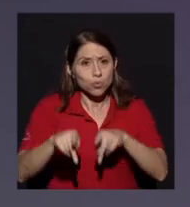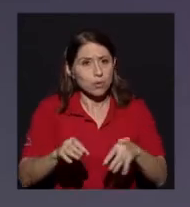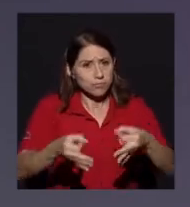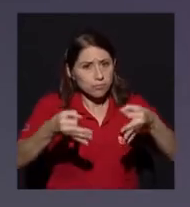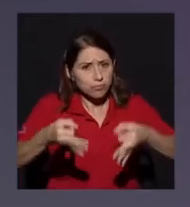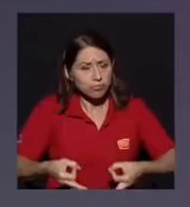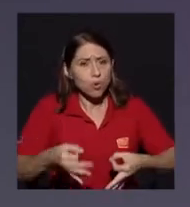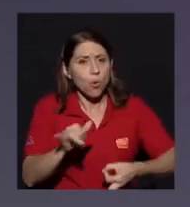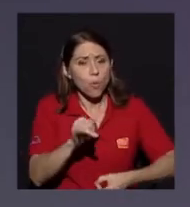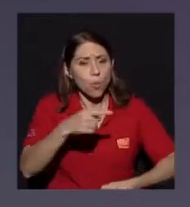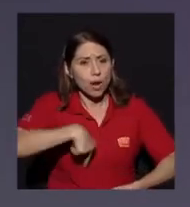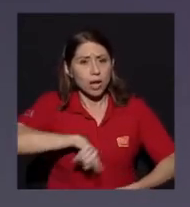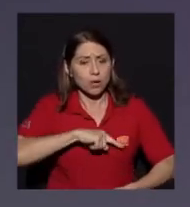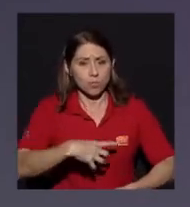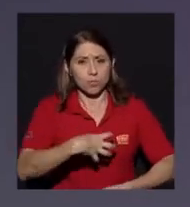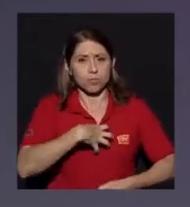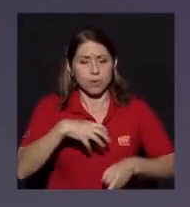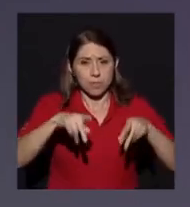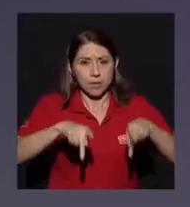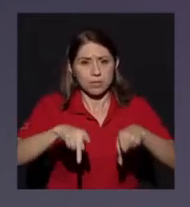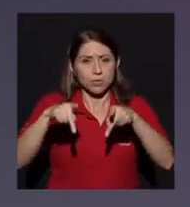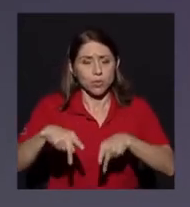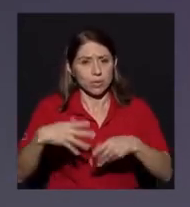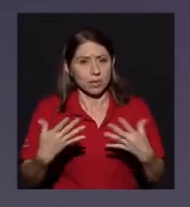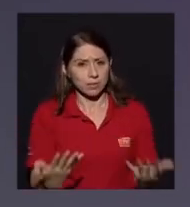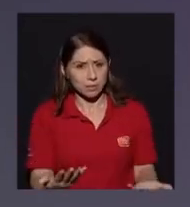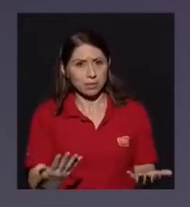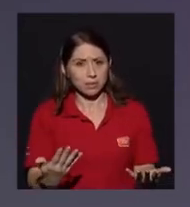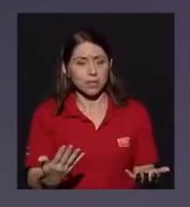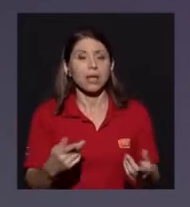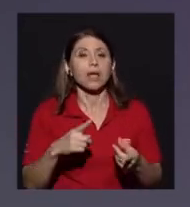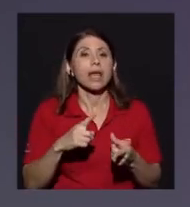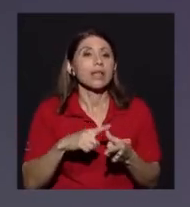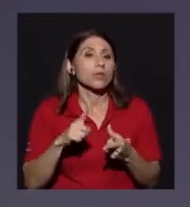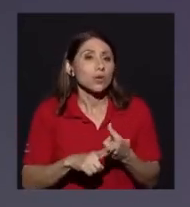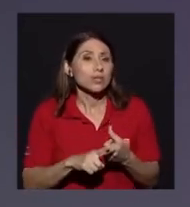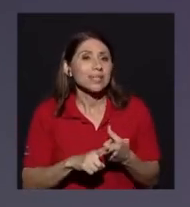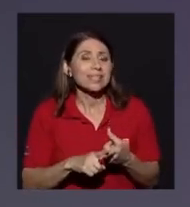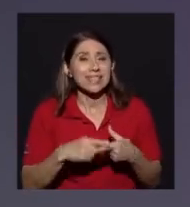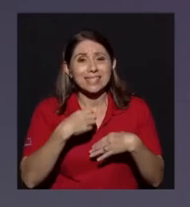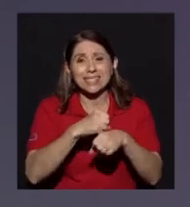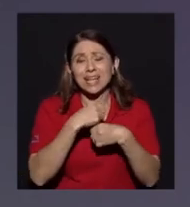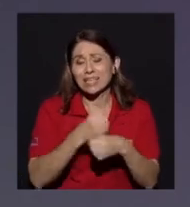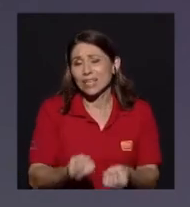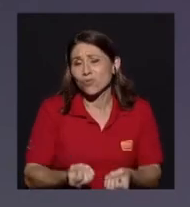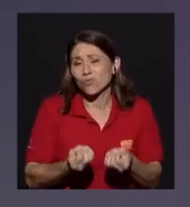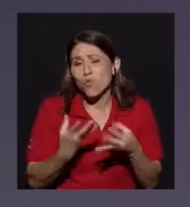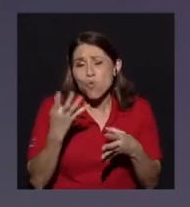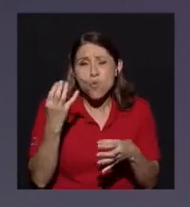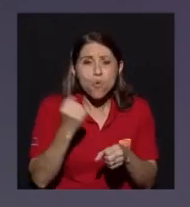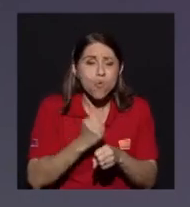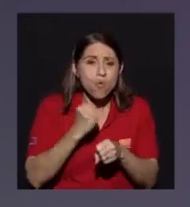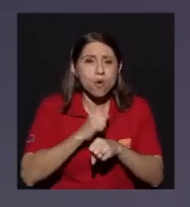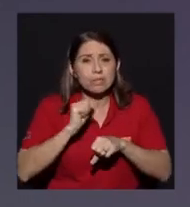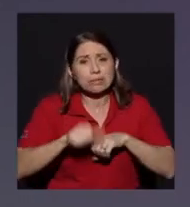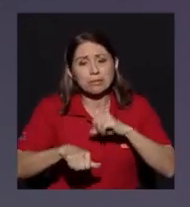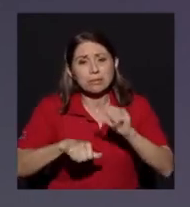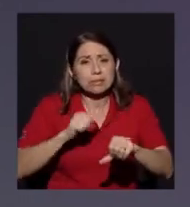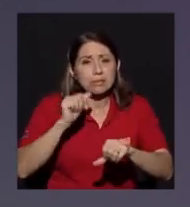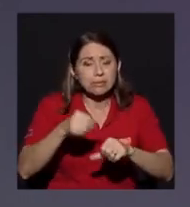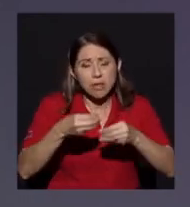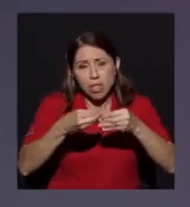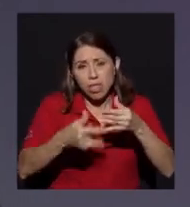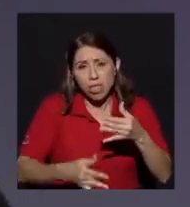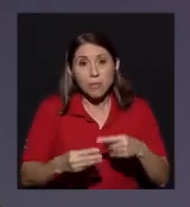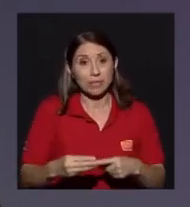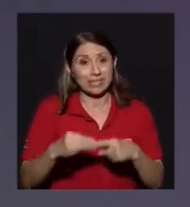la que merecemos todas las personas vivir verdad entonces se están haciendo una gran cantidad de esfuerzos y principalmente bueno con